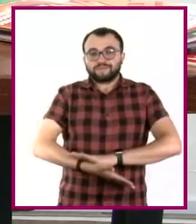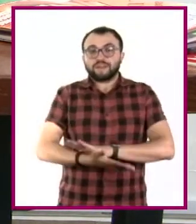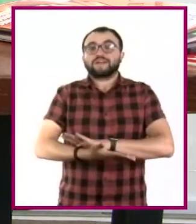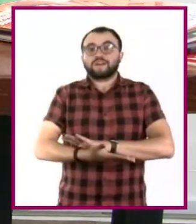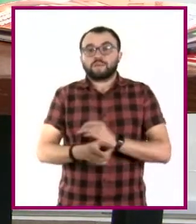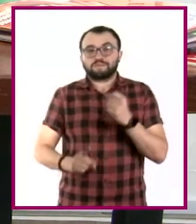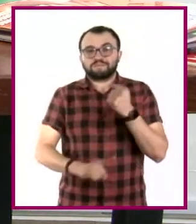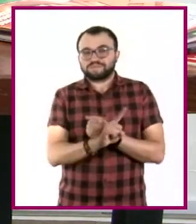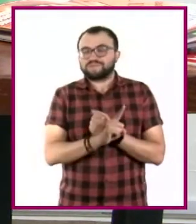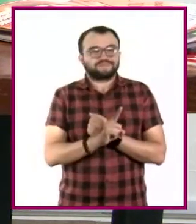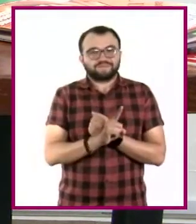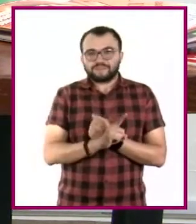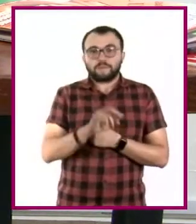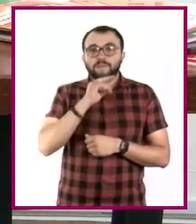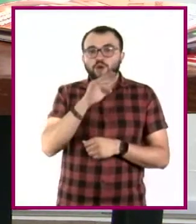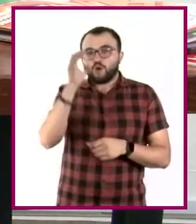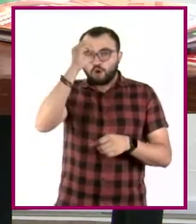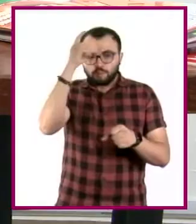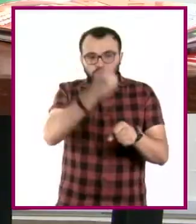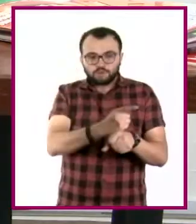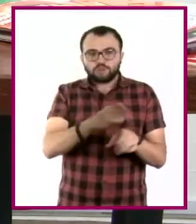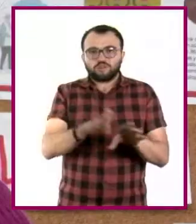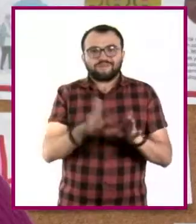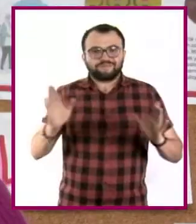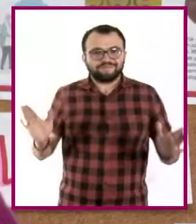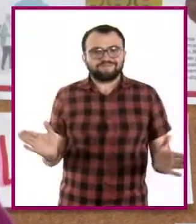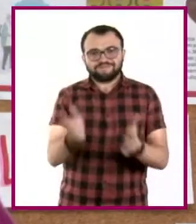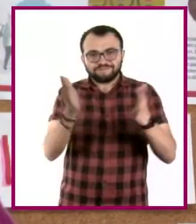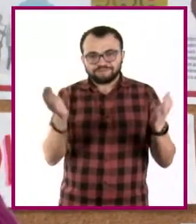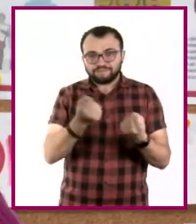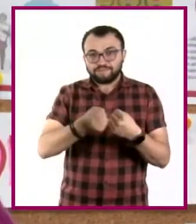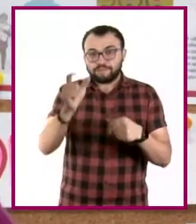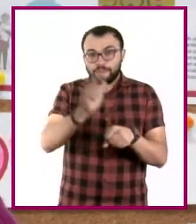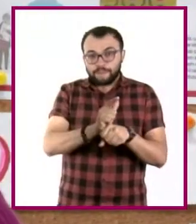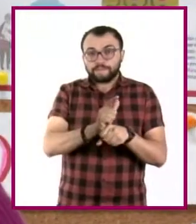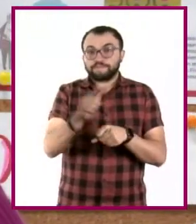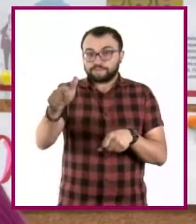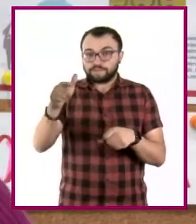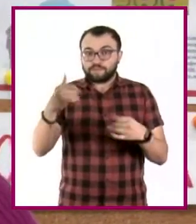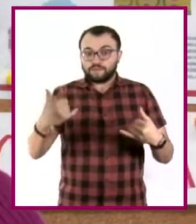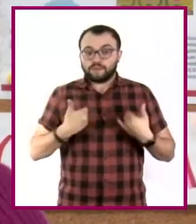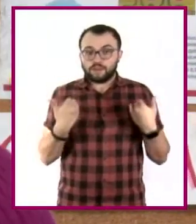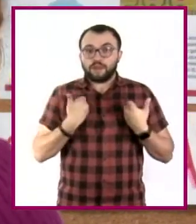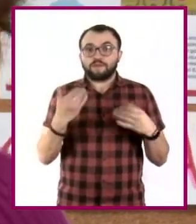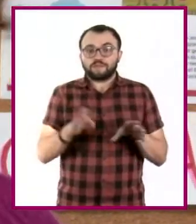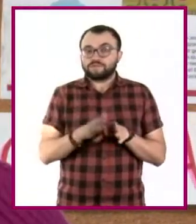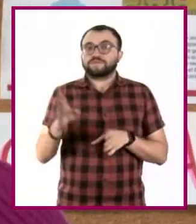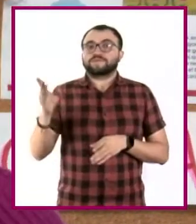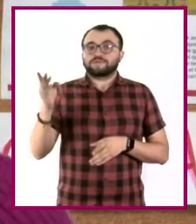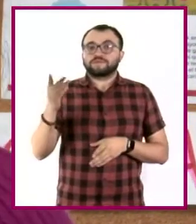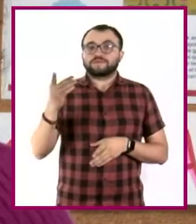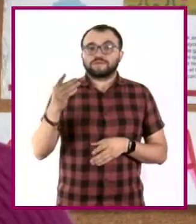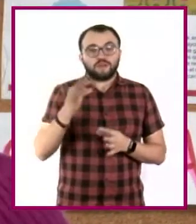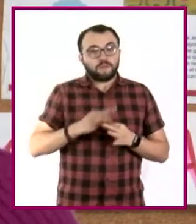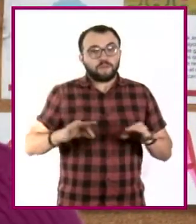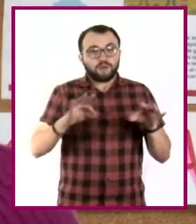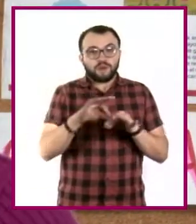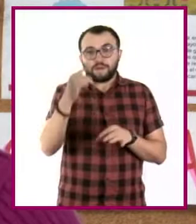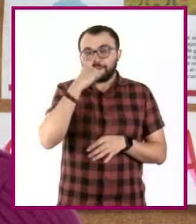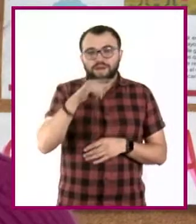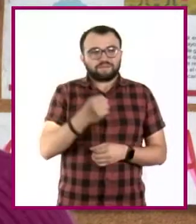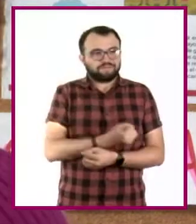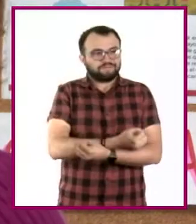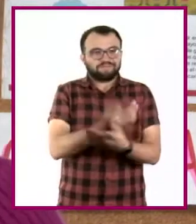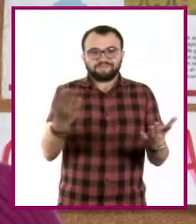soluciones, ser el motor impulsor de las sociedades. El papel de los jóvenes es crucial para cualquier sociedad, porque somos